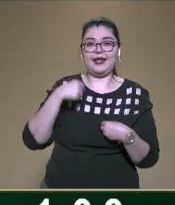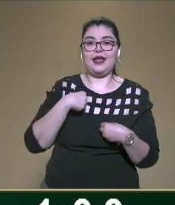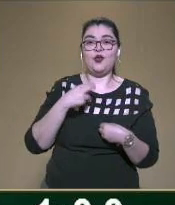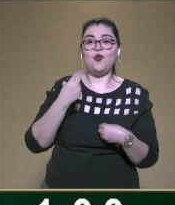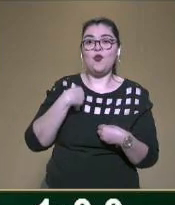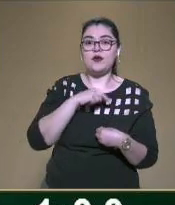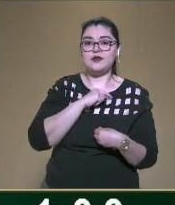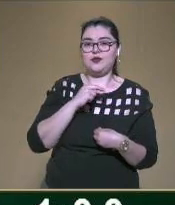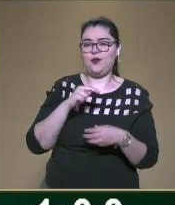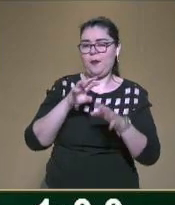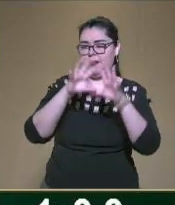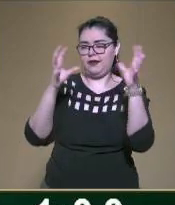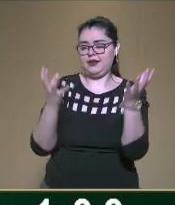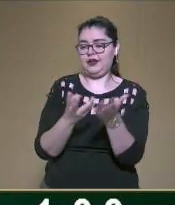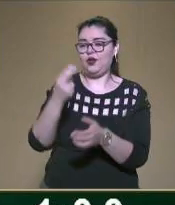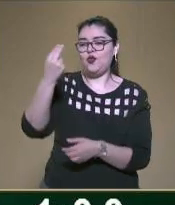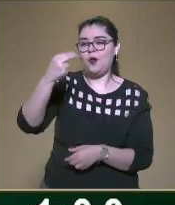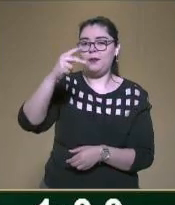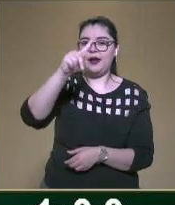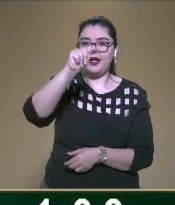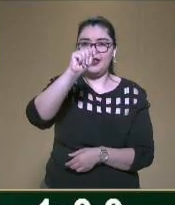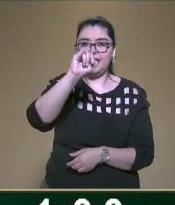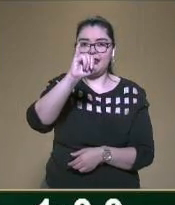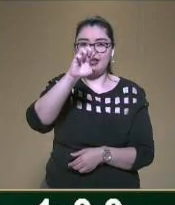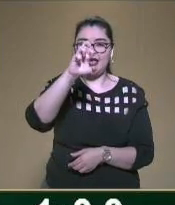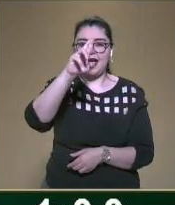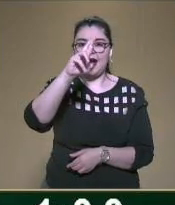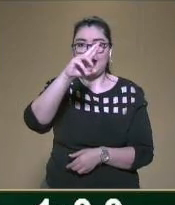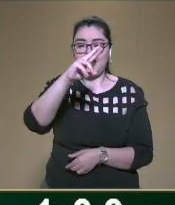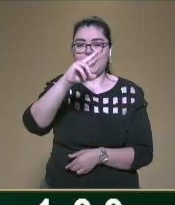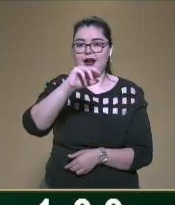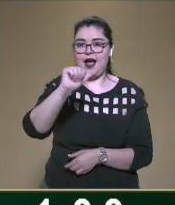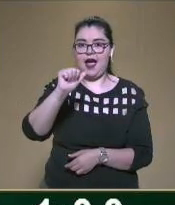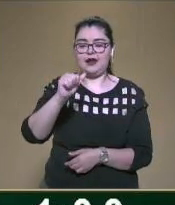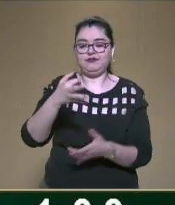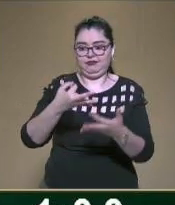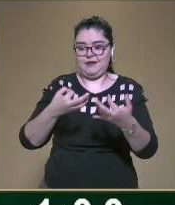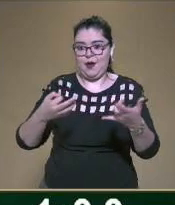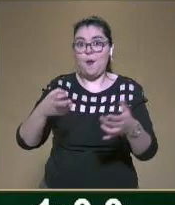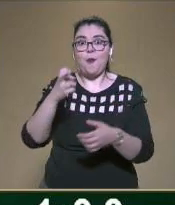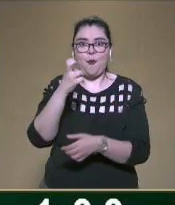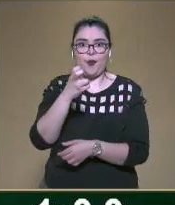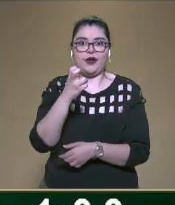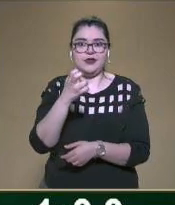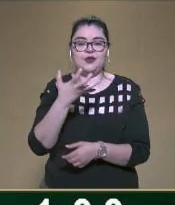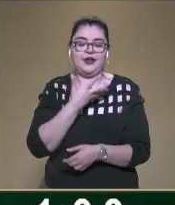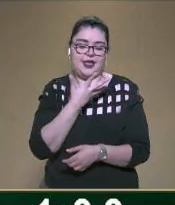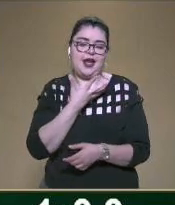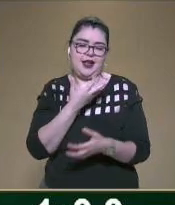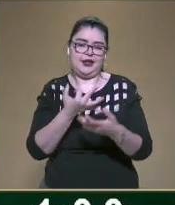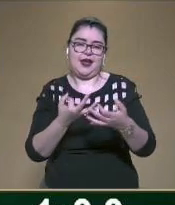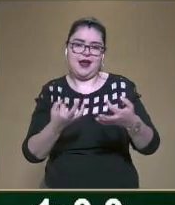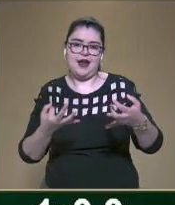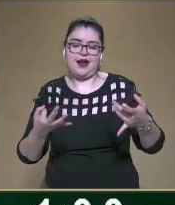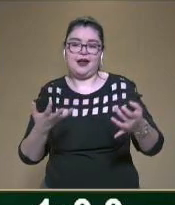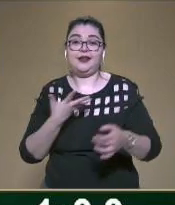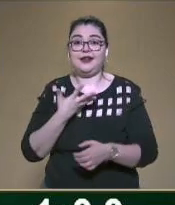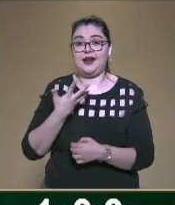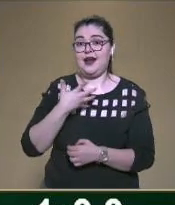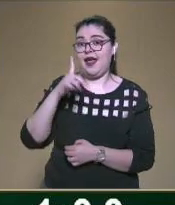planeta Tierra, ¿verdad? Donde hay agua, donde hay extensiones de tierra, donde nosotros vivimos,